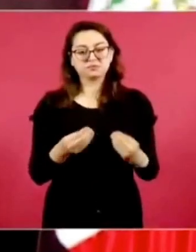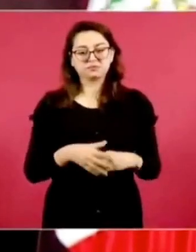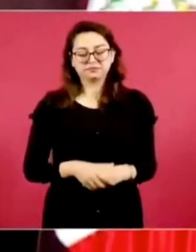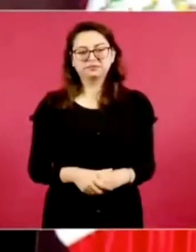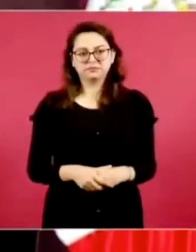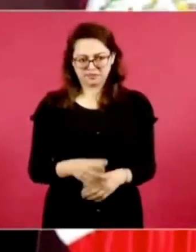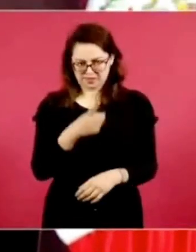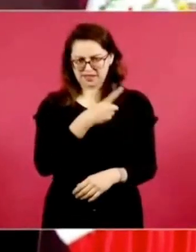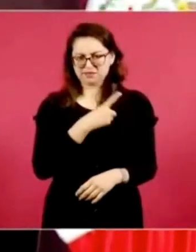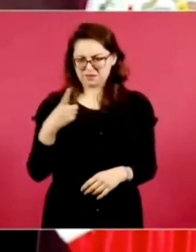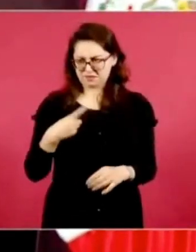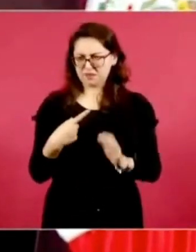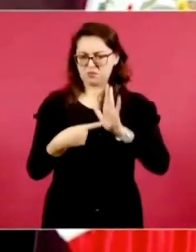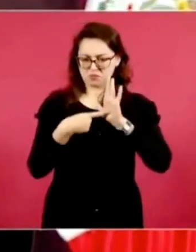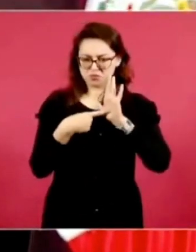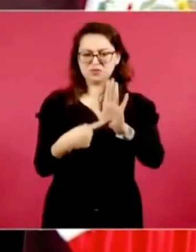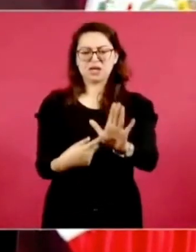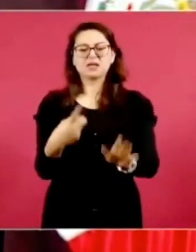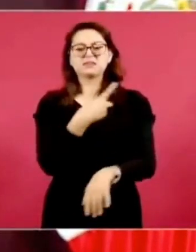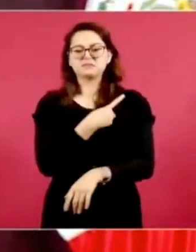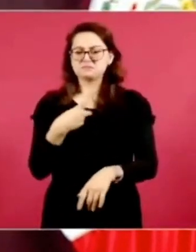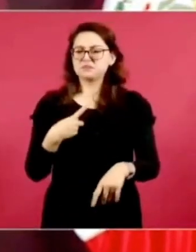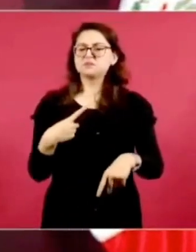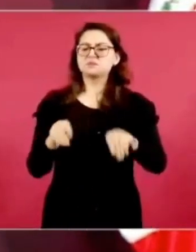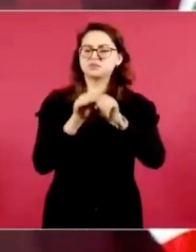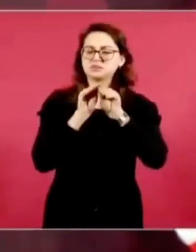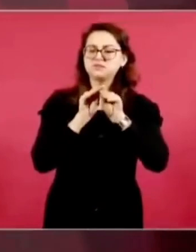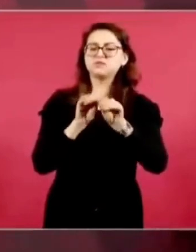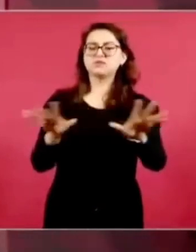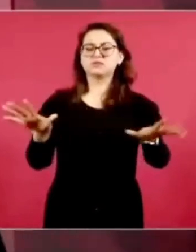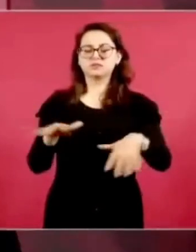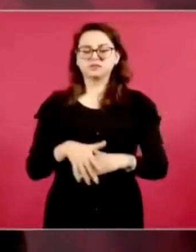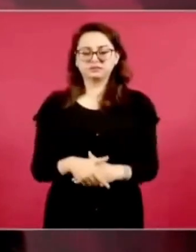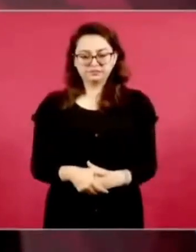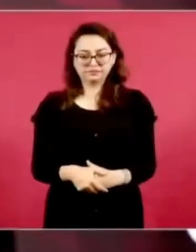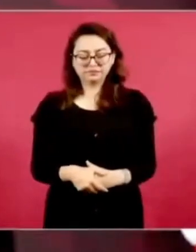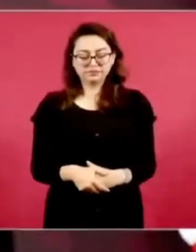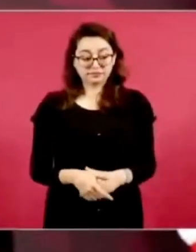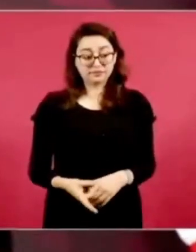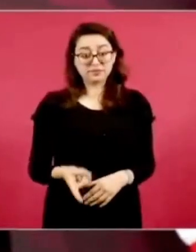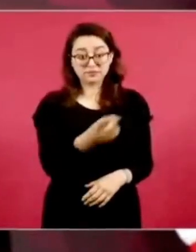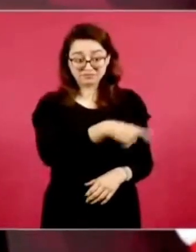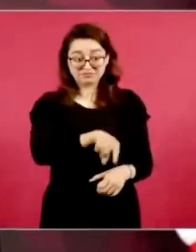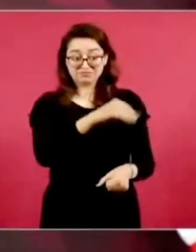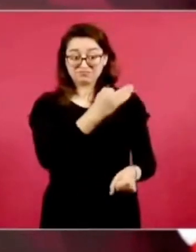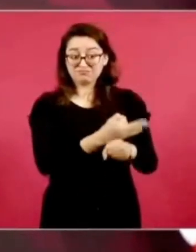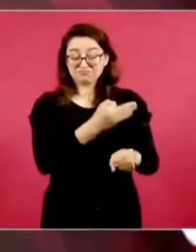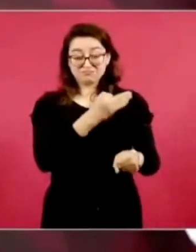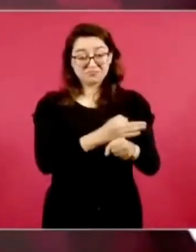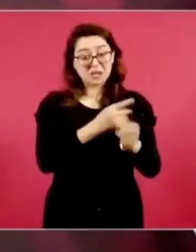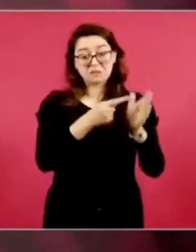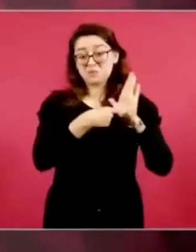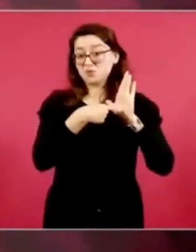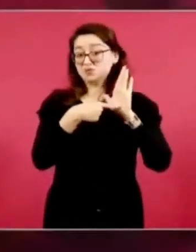ocultarlo, porque están mostrando el cobre.